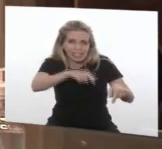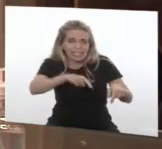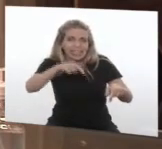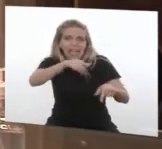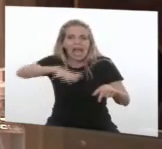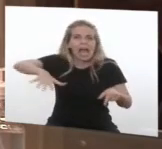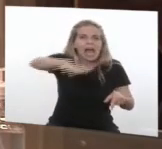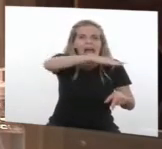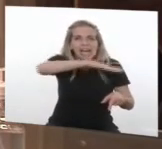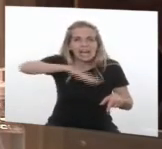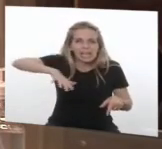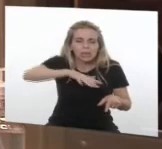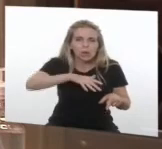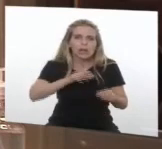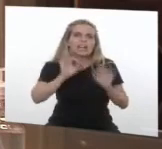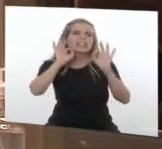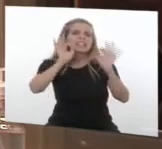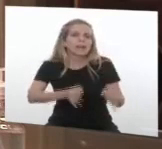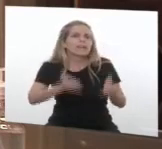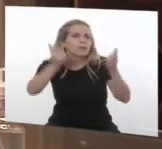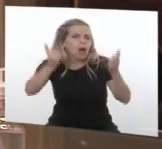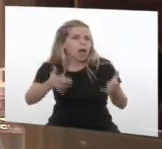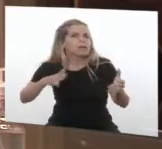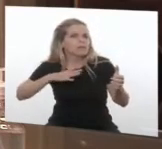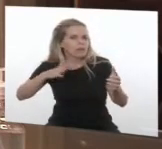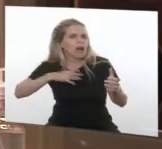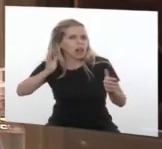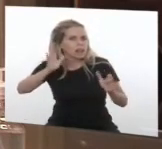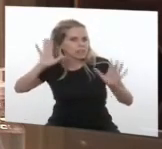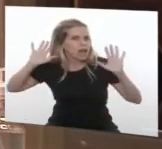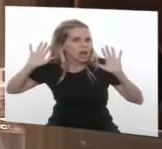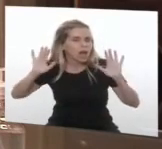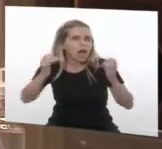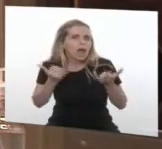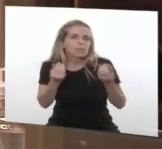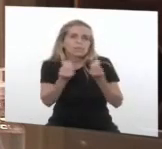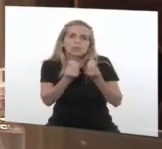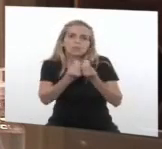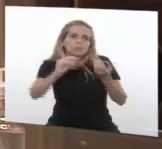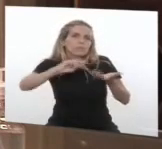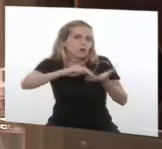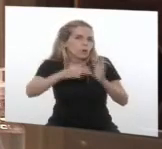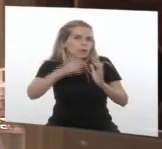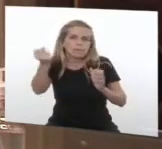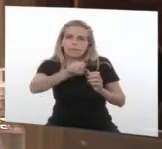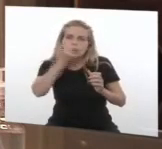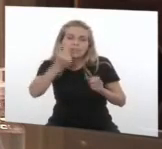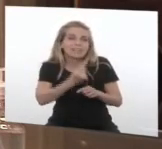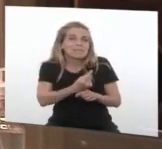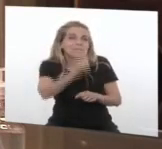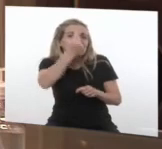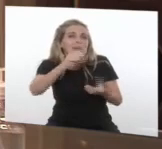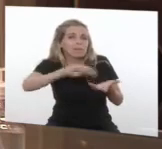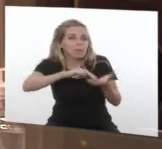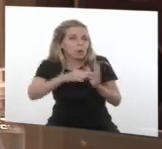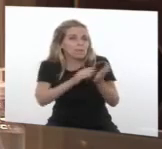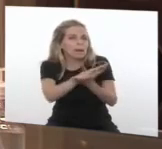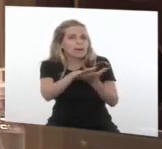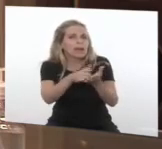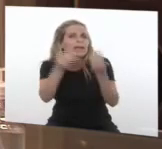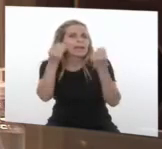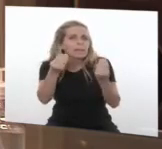como delicadeza es preguntarle, ¿te molesta si subo sin barbijo? Y si uno le dice, sí, me molesta,